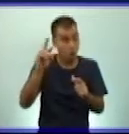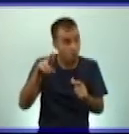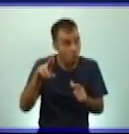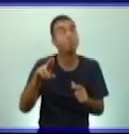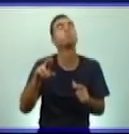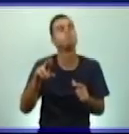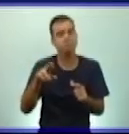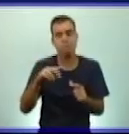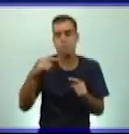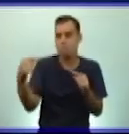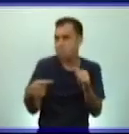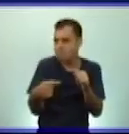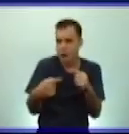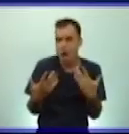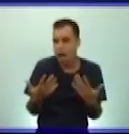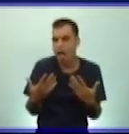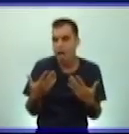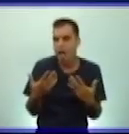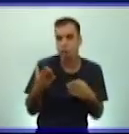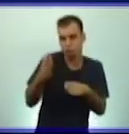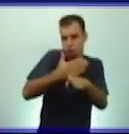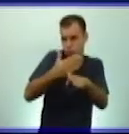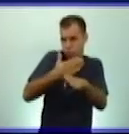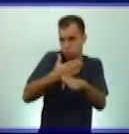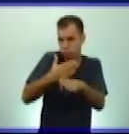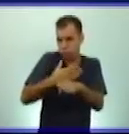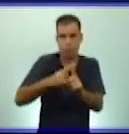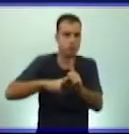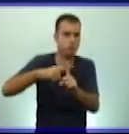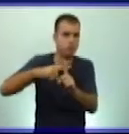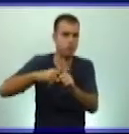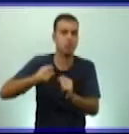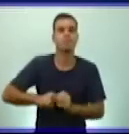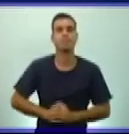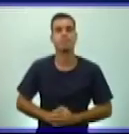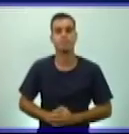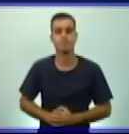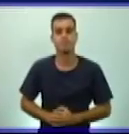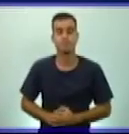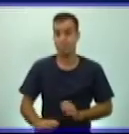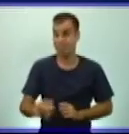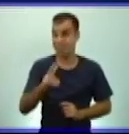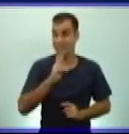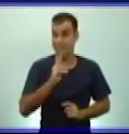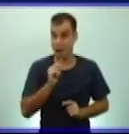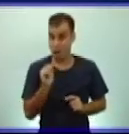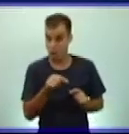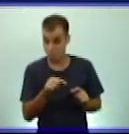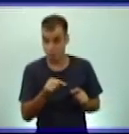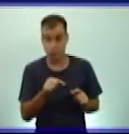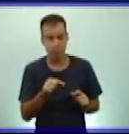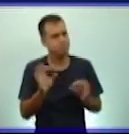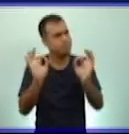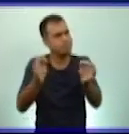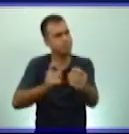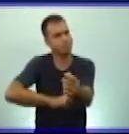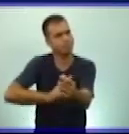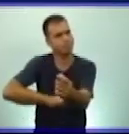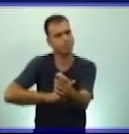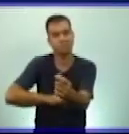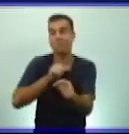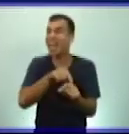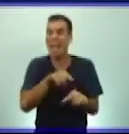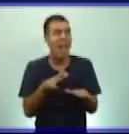menor será la variación de temperatura. El agua, por excelencia, es la